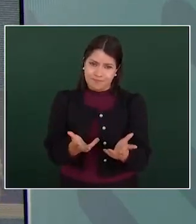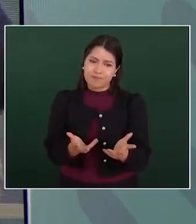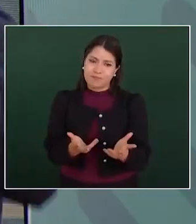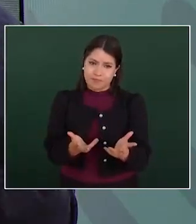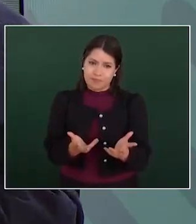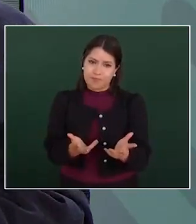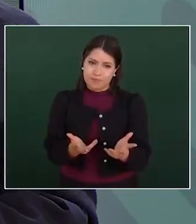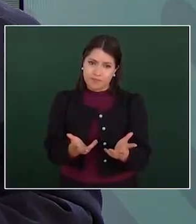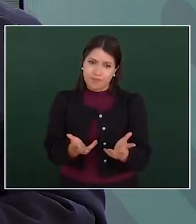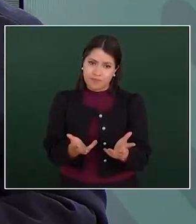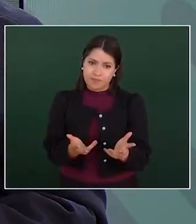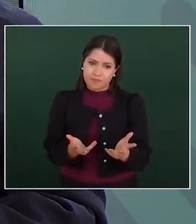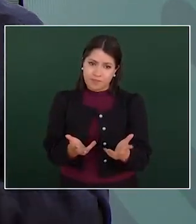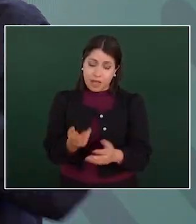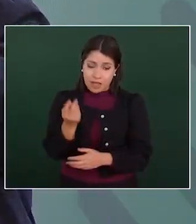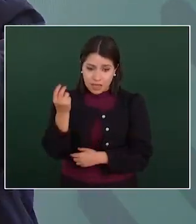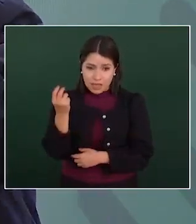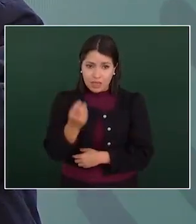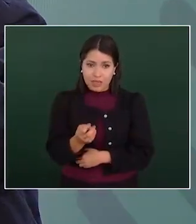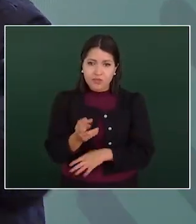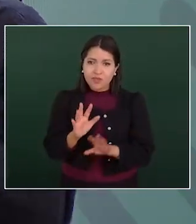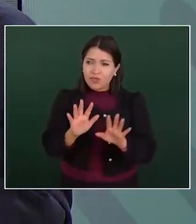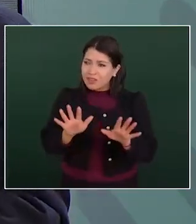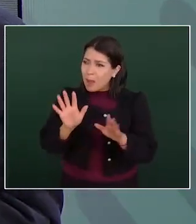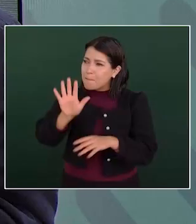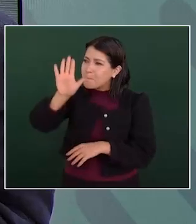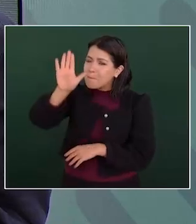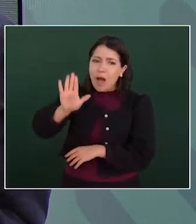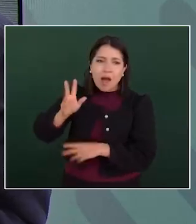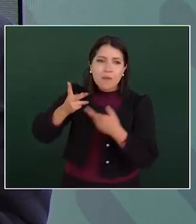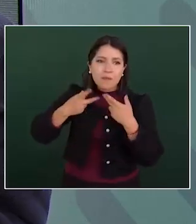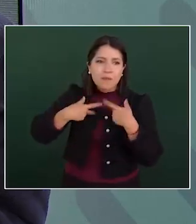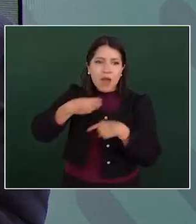eso ya se les olvidó